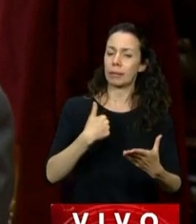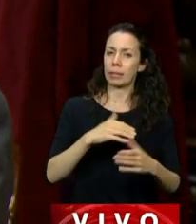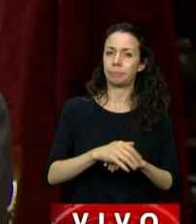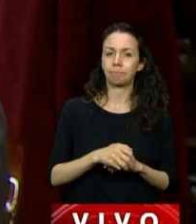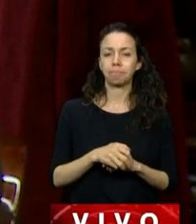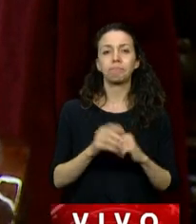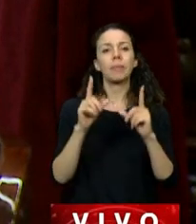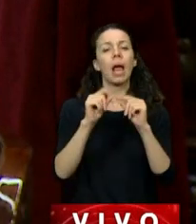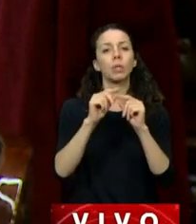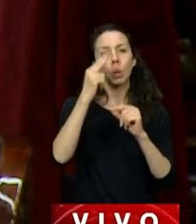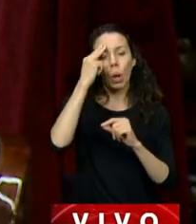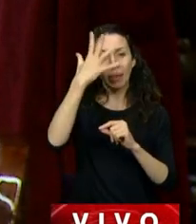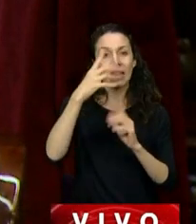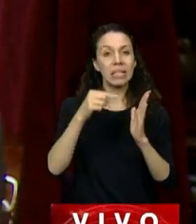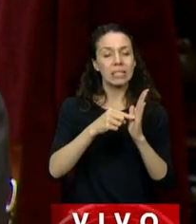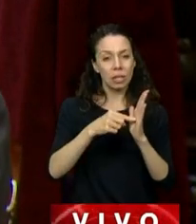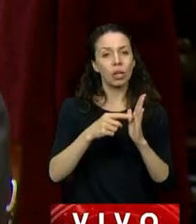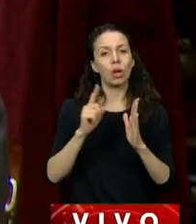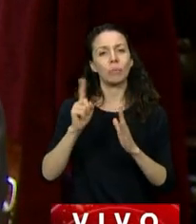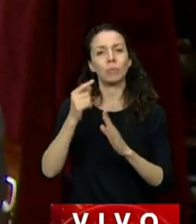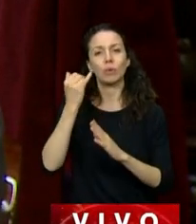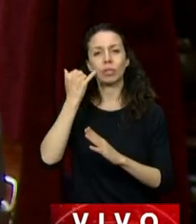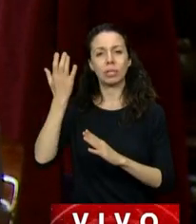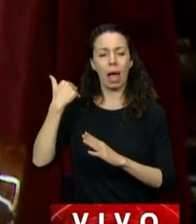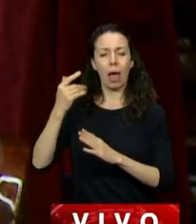artículo 95, que bien lo explicaba también el diputado Burgiale